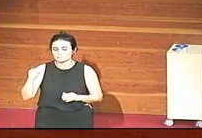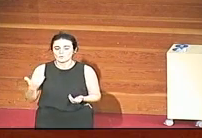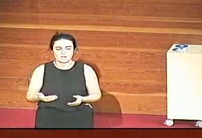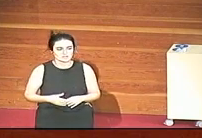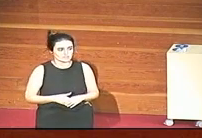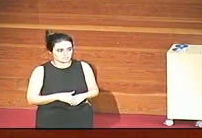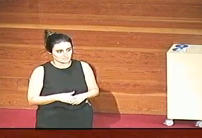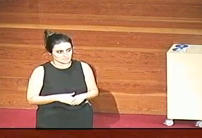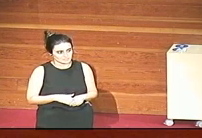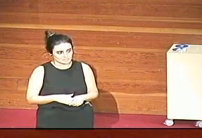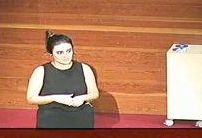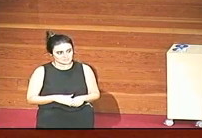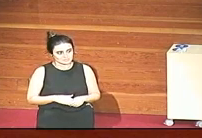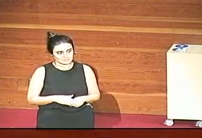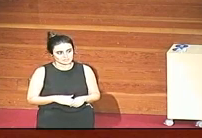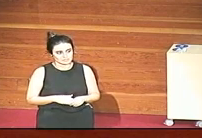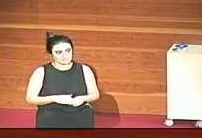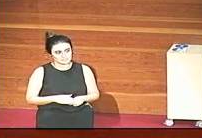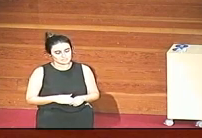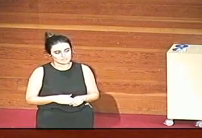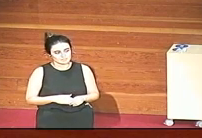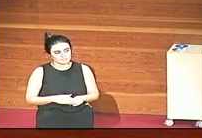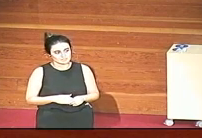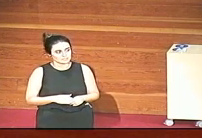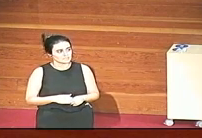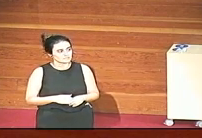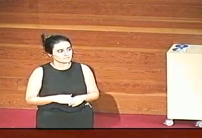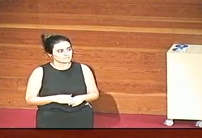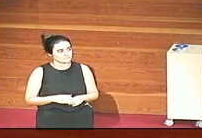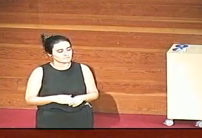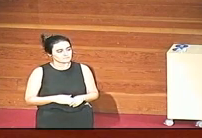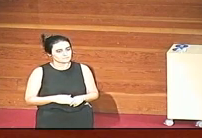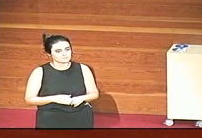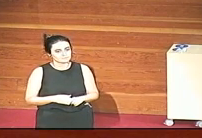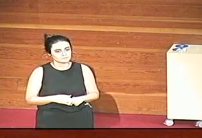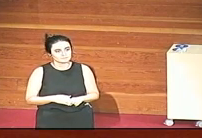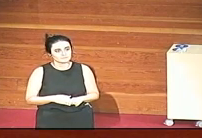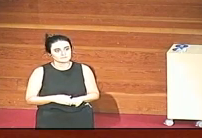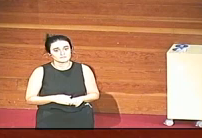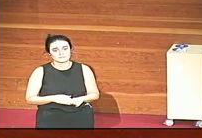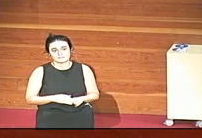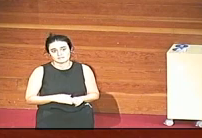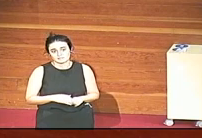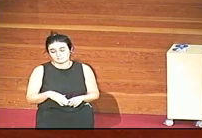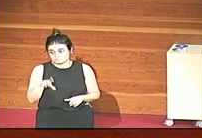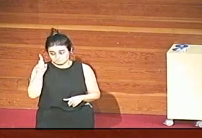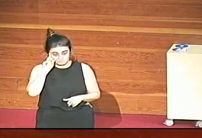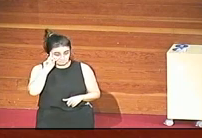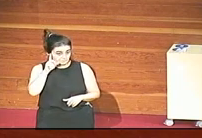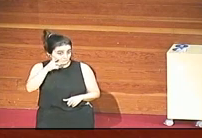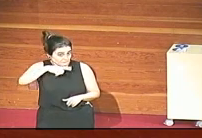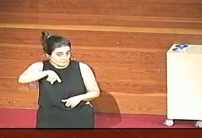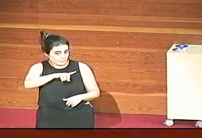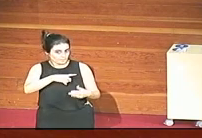bueno las como habéis sufrido si habéis sufrido pues